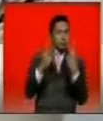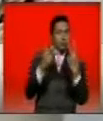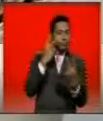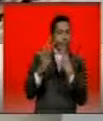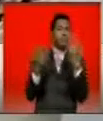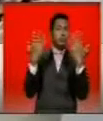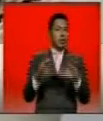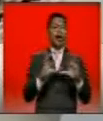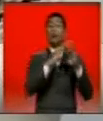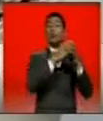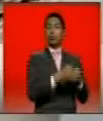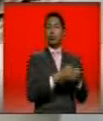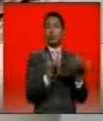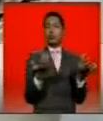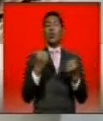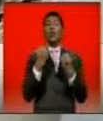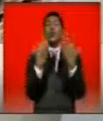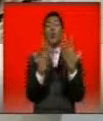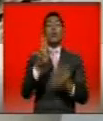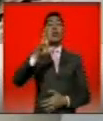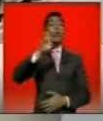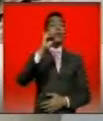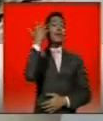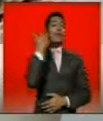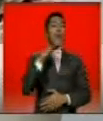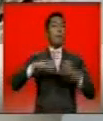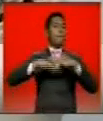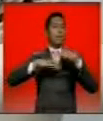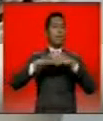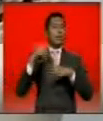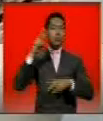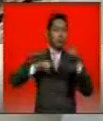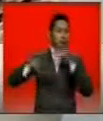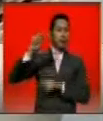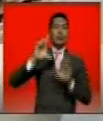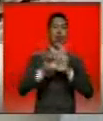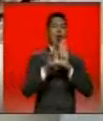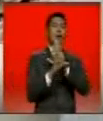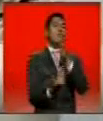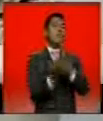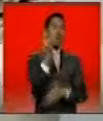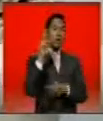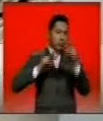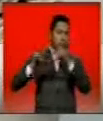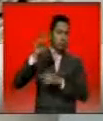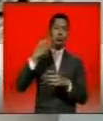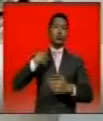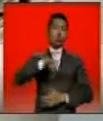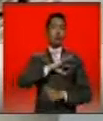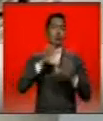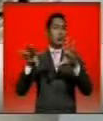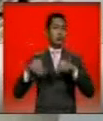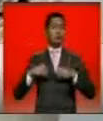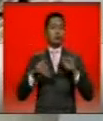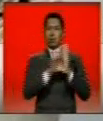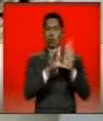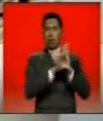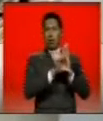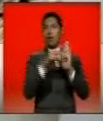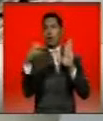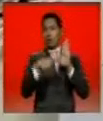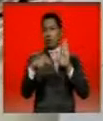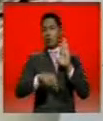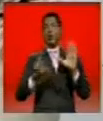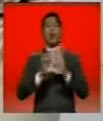tratamiento inmediato. Son 30 días que tenemos para el tratamiento de esta ley y vamos a cumplir los plazos establecidos en la Ley Orgánica de la